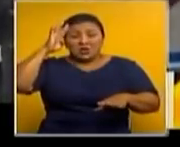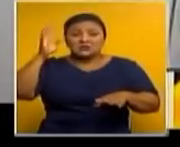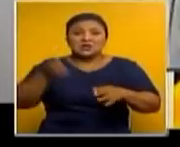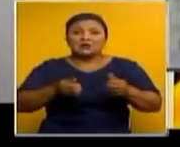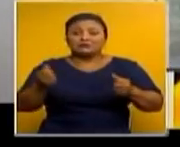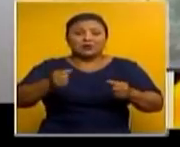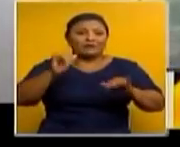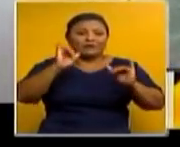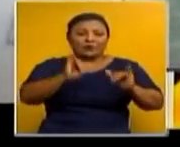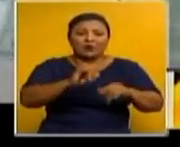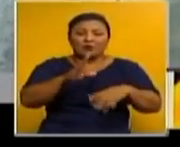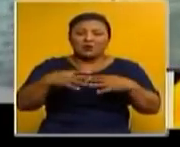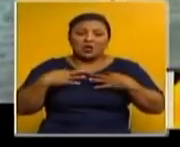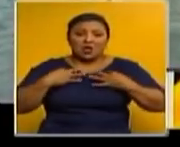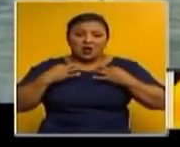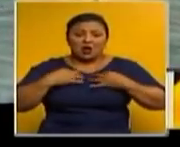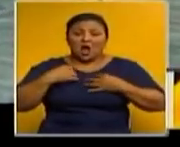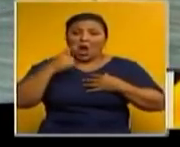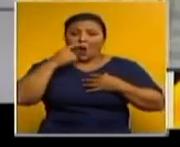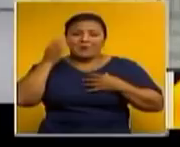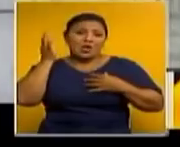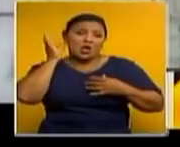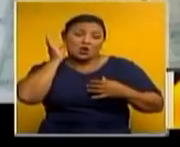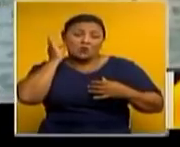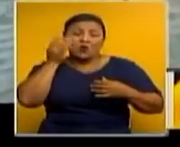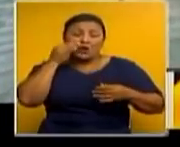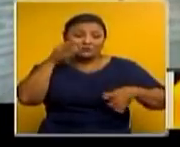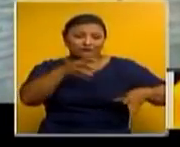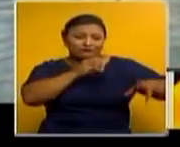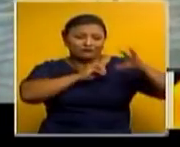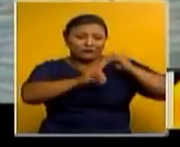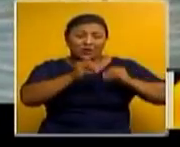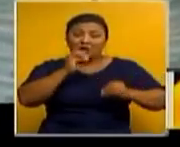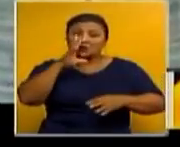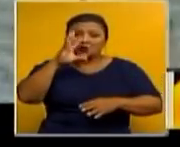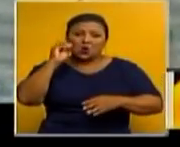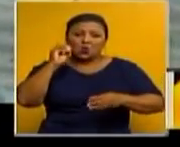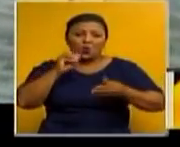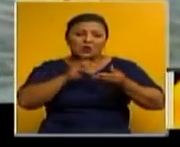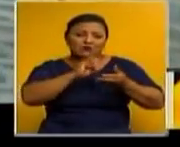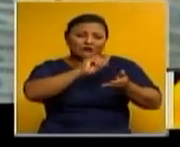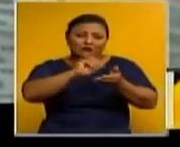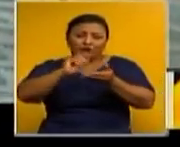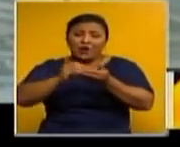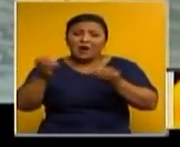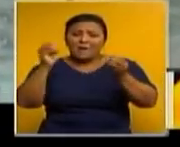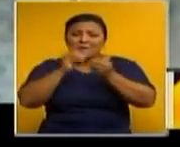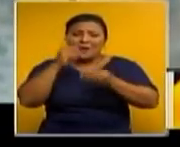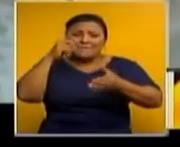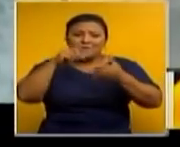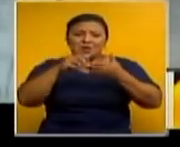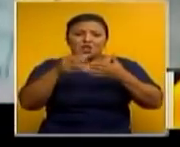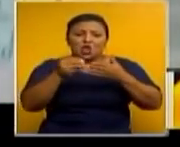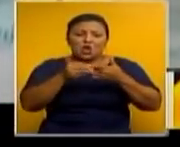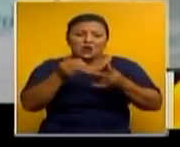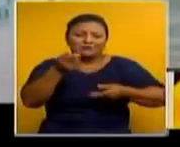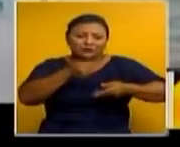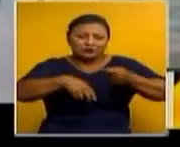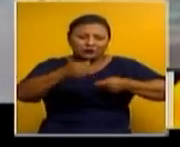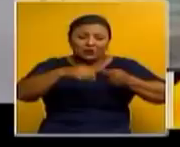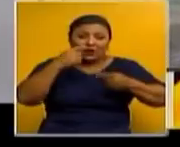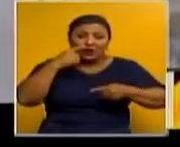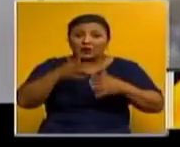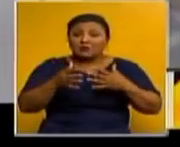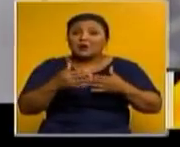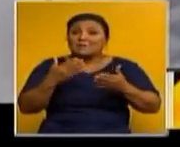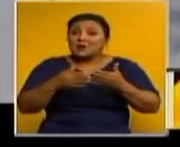marcha. En las prendas de vestir de hombre y mujer se halló 50 dosis de cocaína y una fuerte cantidad de dinero que se contabilizó